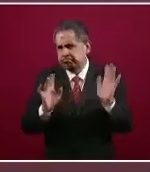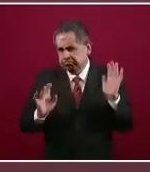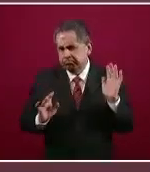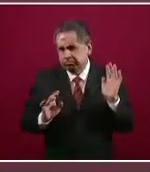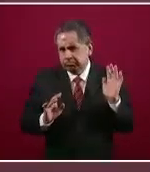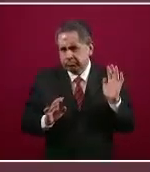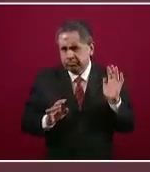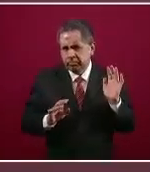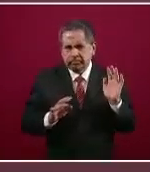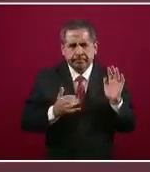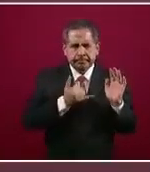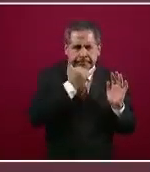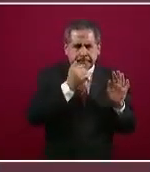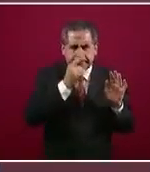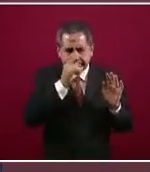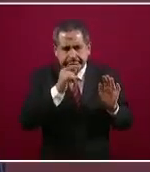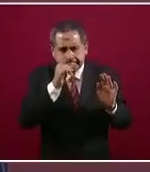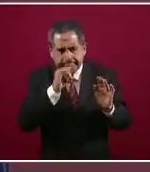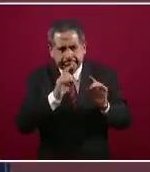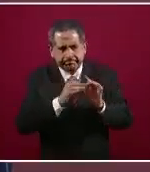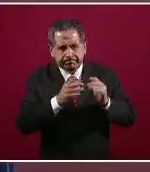es ensayo y error.